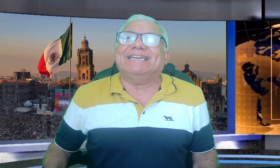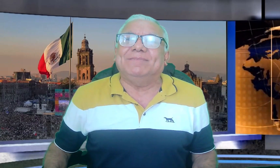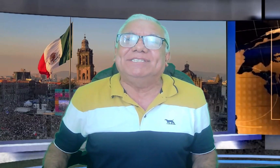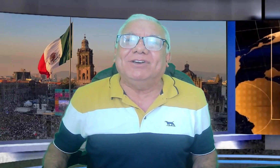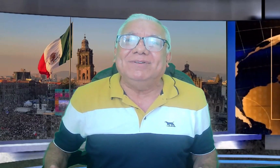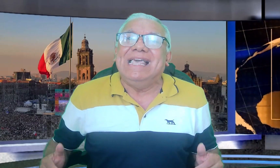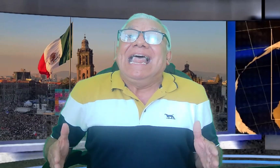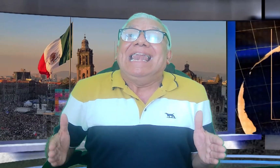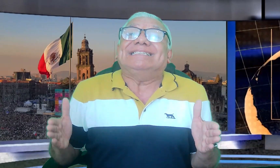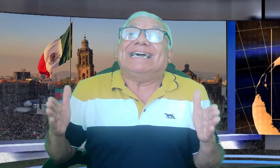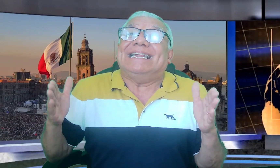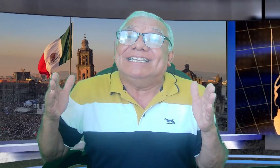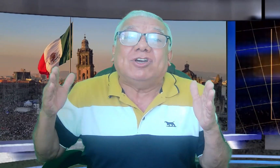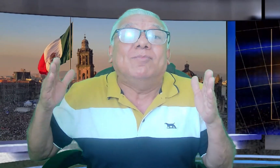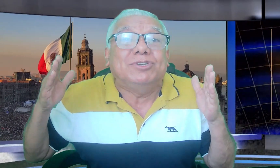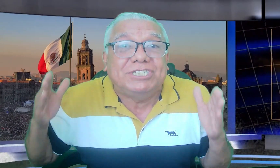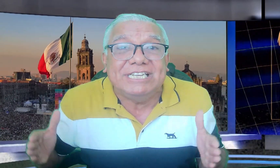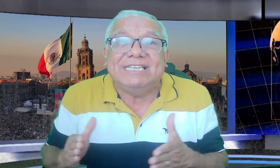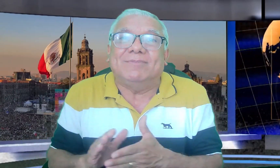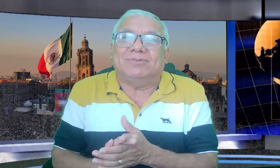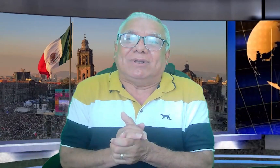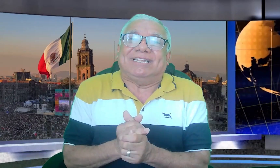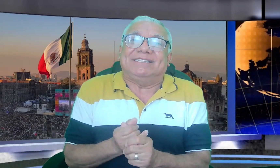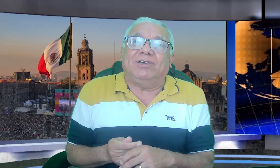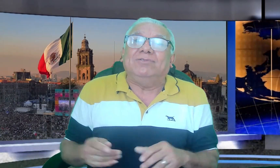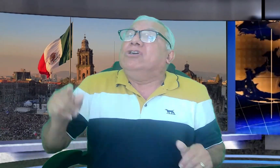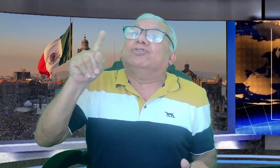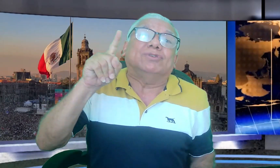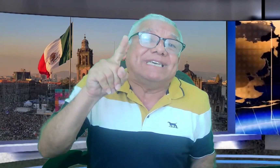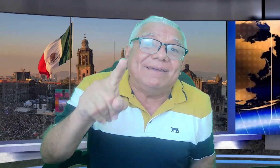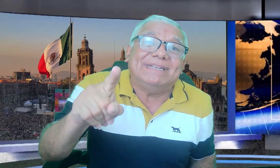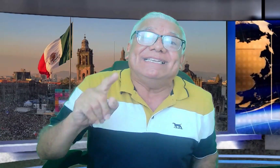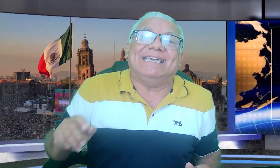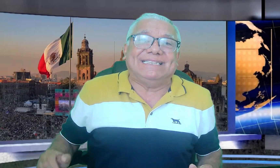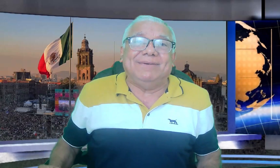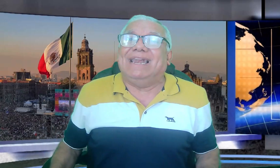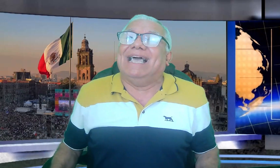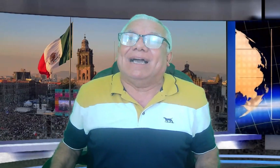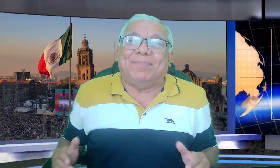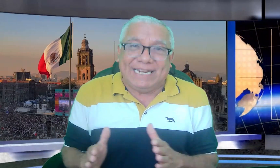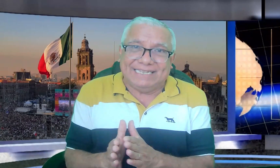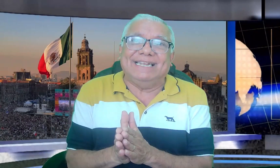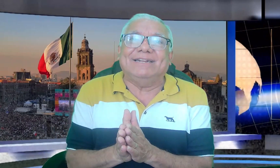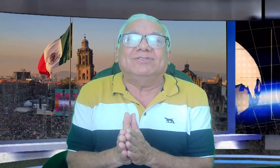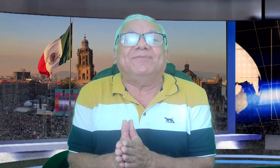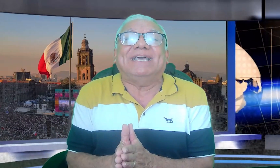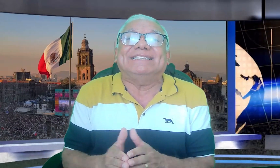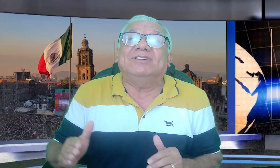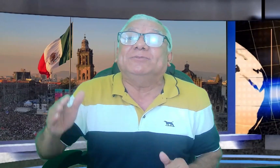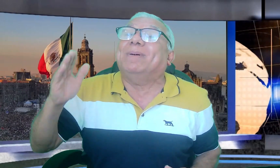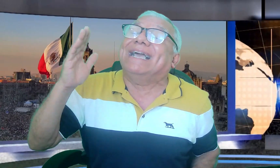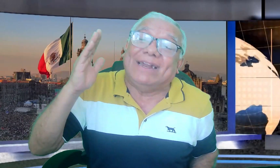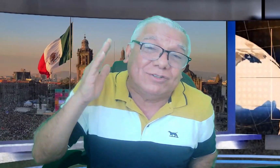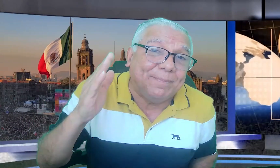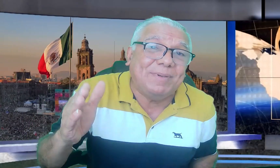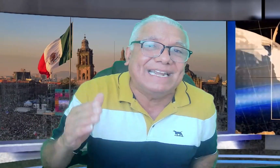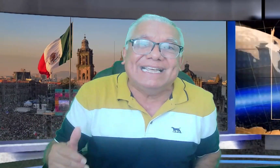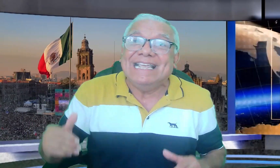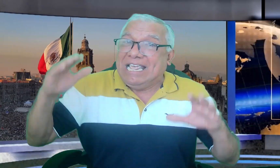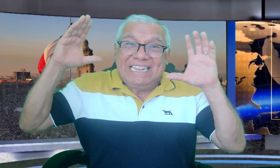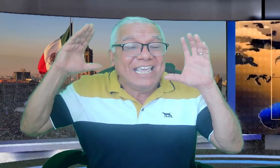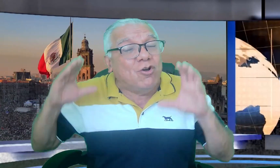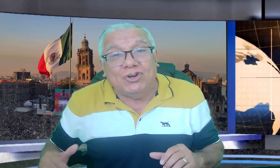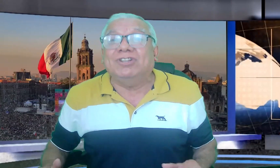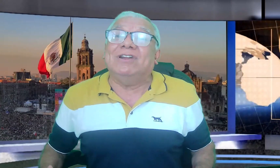esta transmisión. Les agradezco muchísimo su atención. Suscríbanse y activen la campanita de las notificaciones para que no se